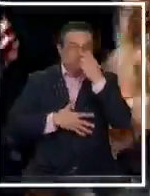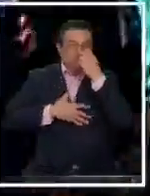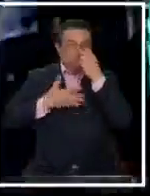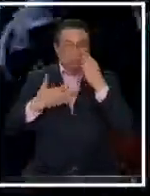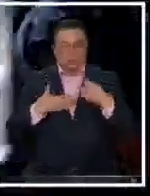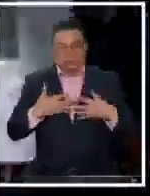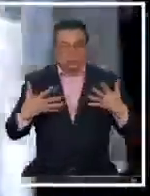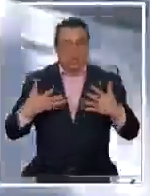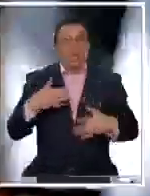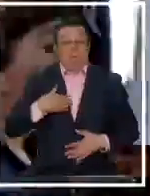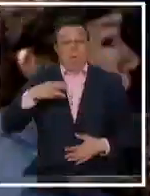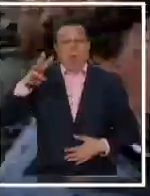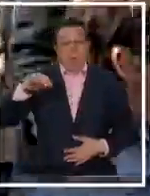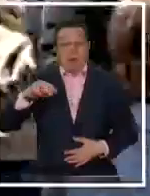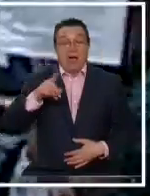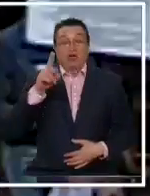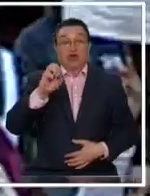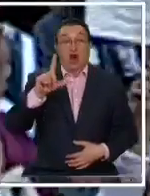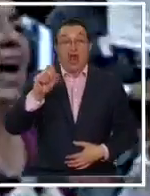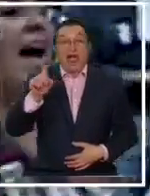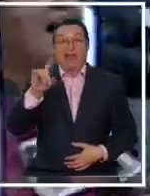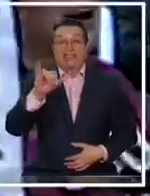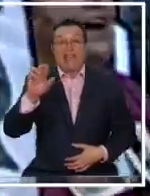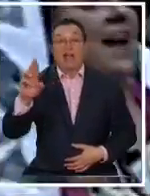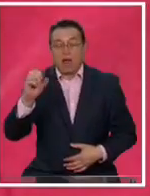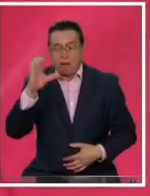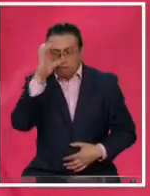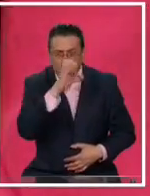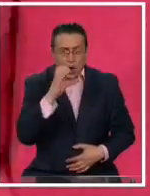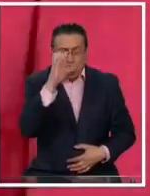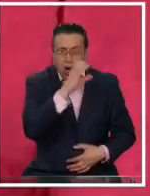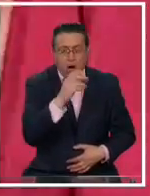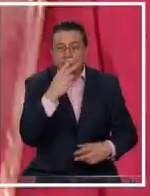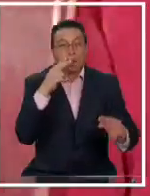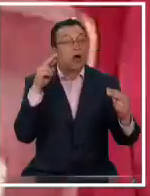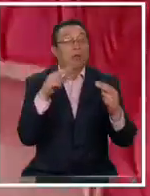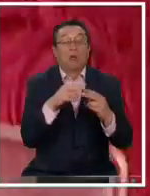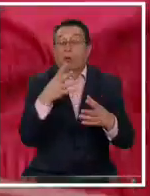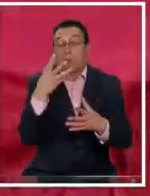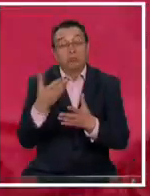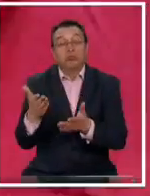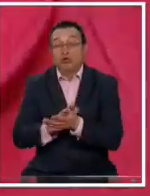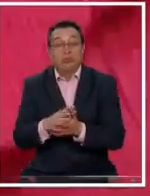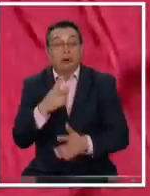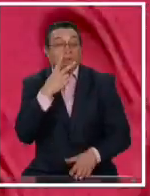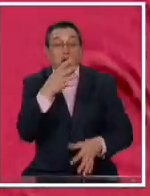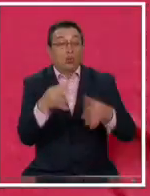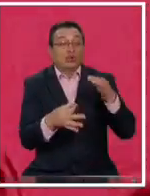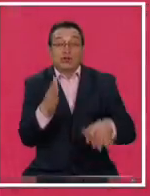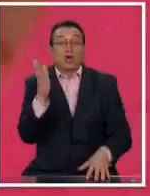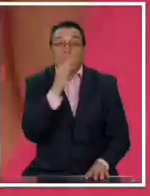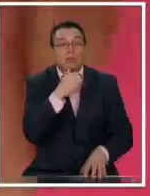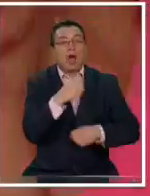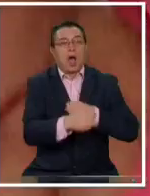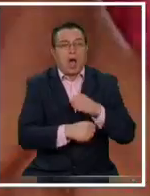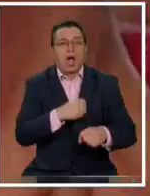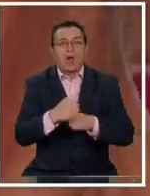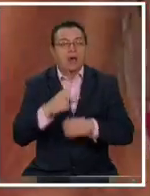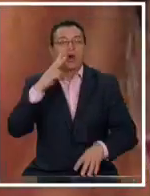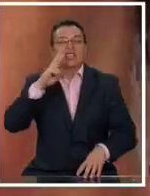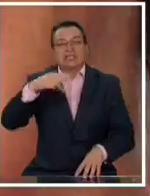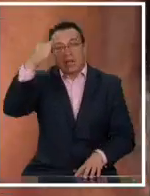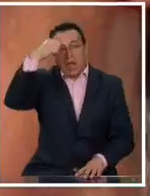encontrados. Mi madre, Sola Sierra, que tanto lo buscó, murió sin ver justicia, sin ver verdad. Son tantos años de